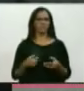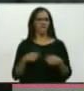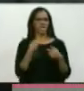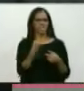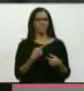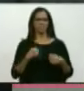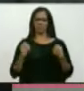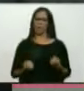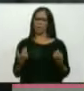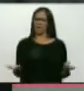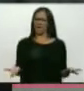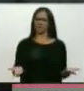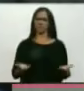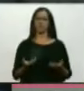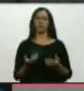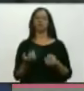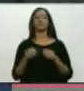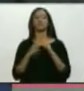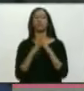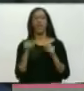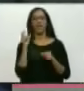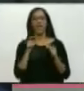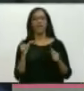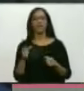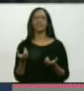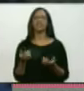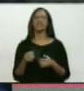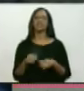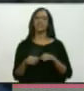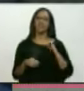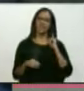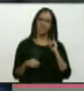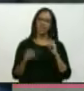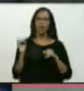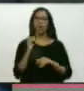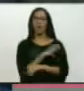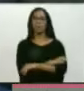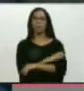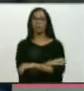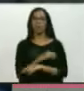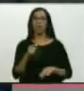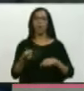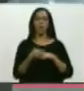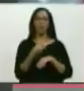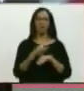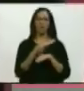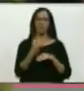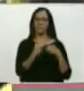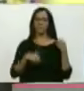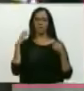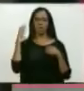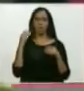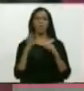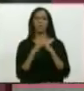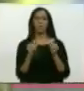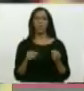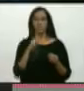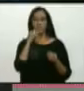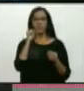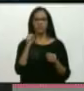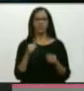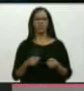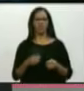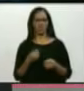esto. No es solo la gente de izquierda o la gente opositora al gobierno de Duque, sino todos. Si Nicolás Maduro se la juega